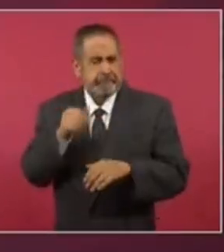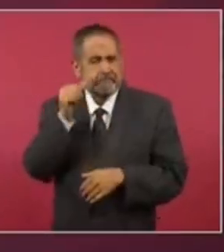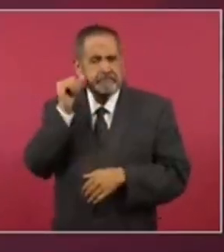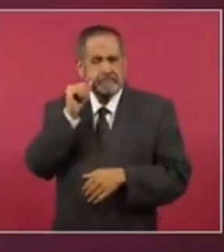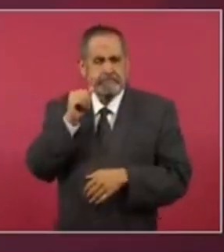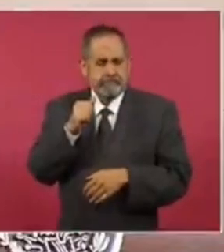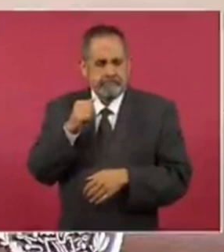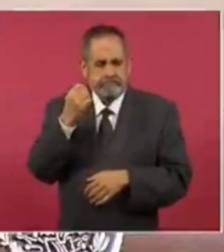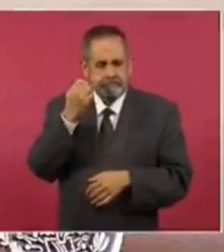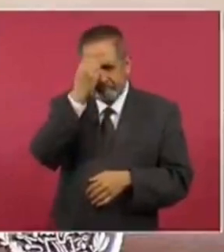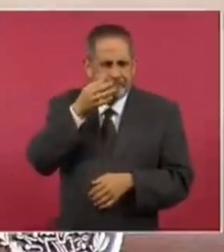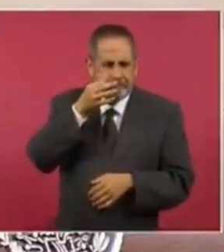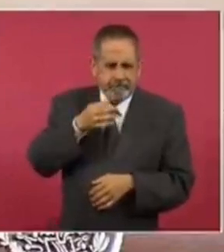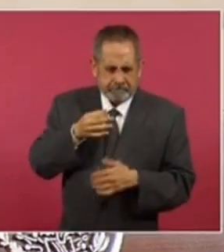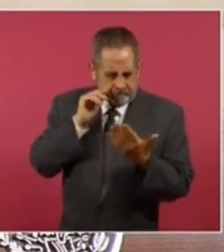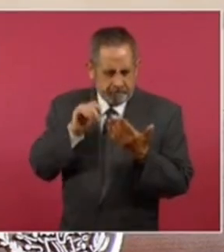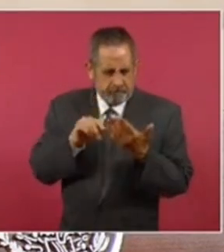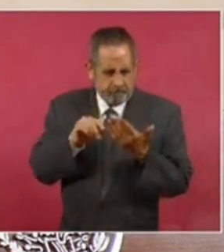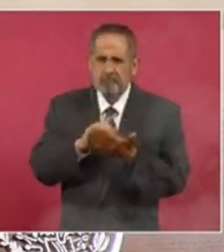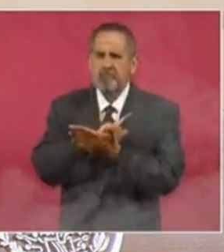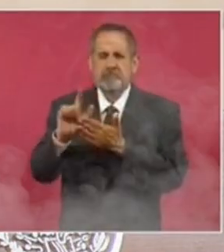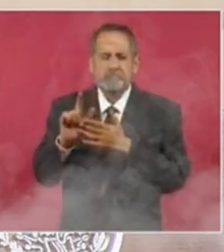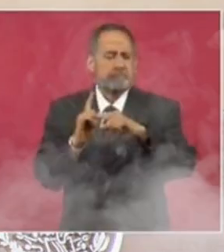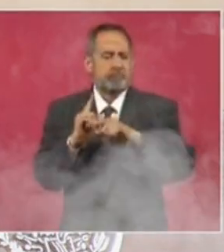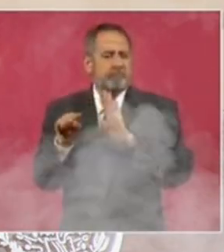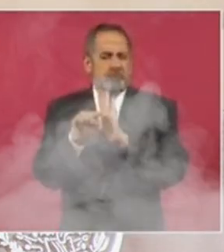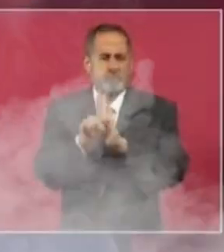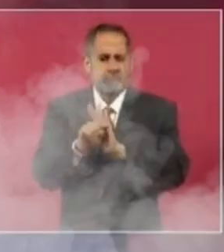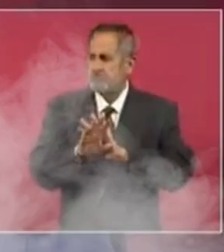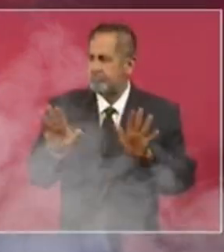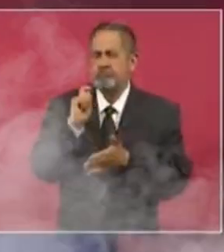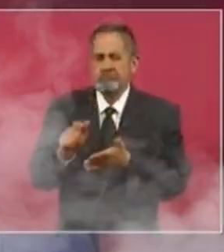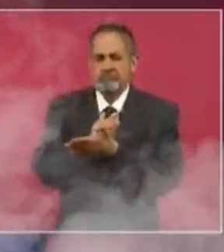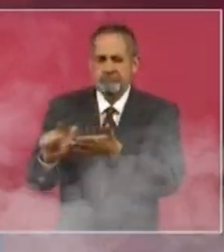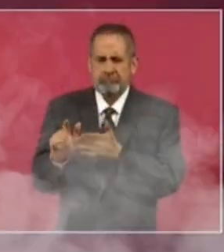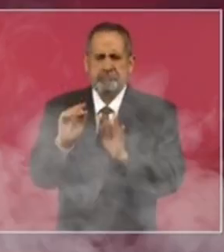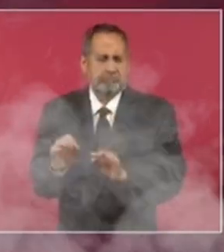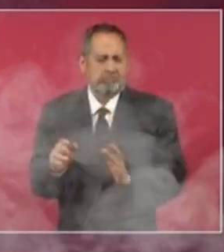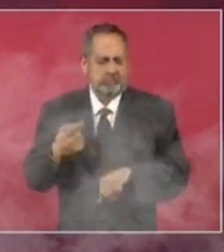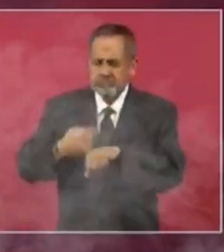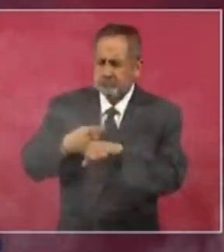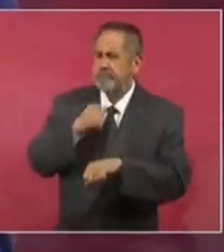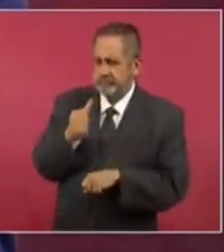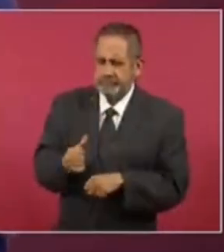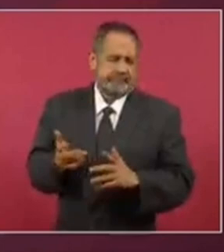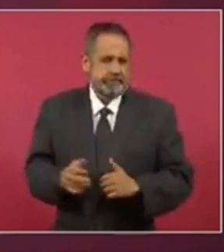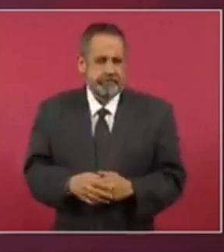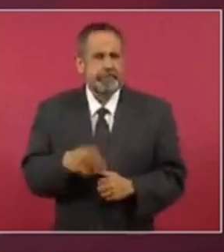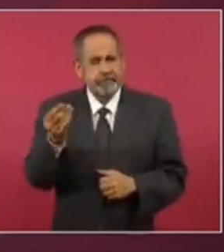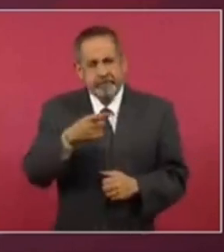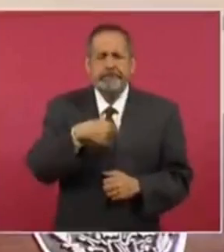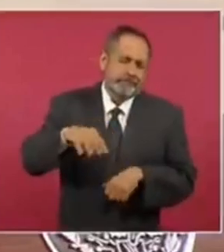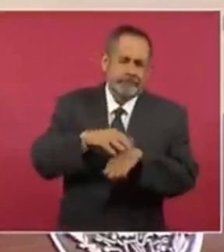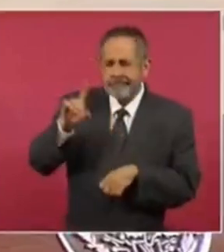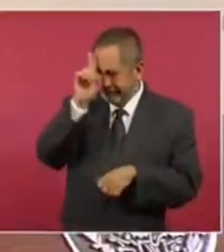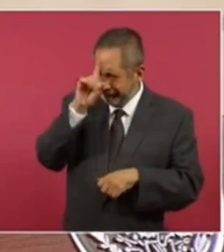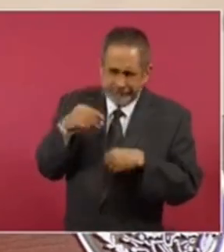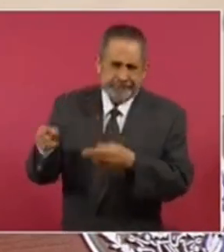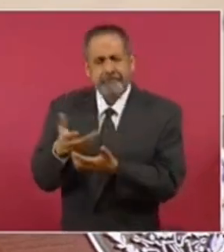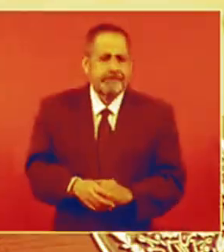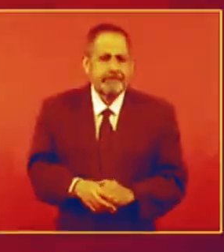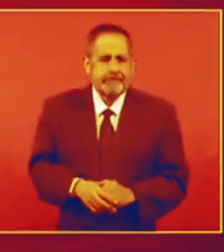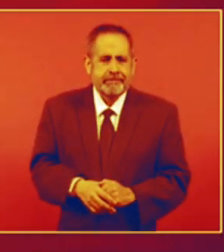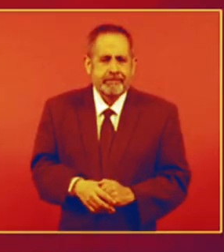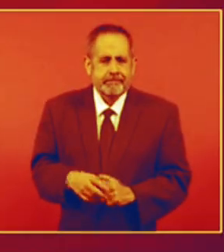prueba, salí bien, ya, negativo. De todas maneras, pues, los médicos recomiendan